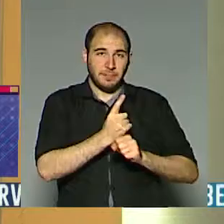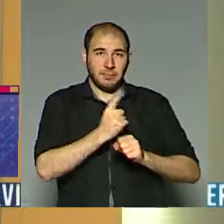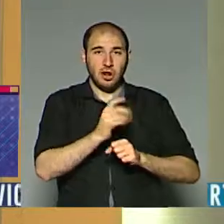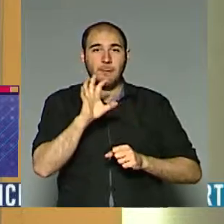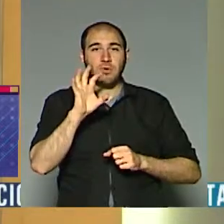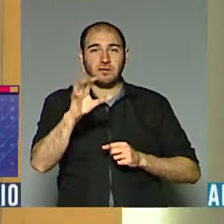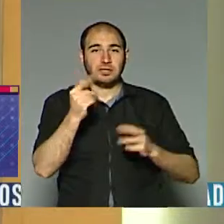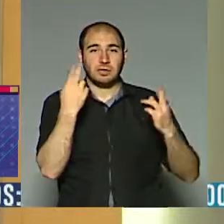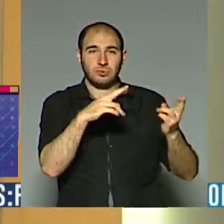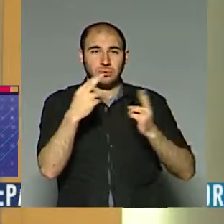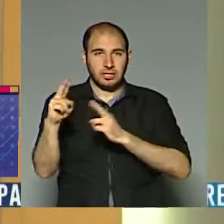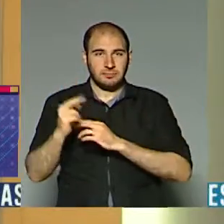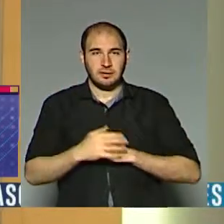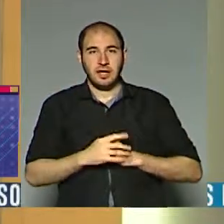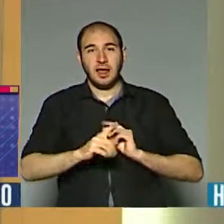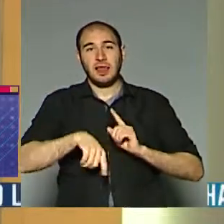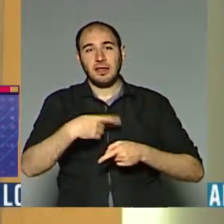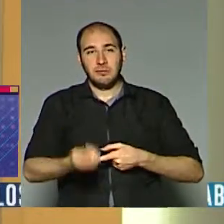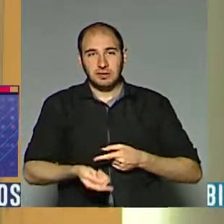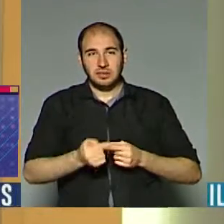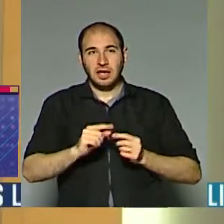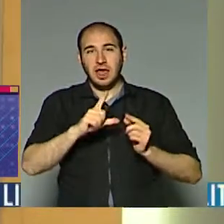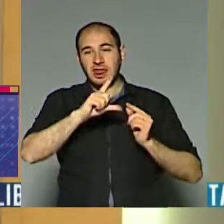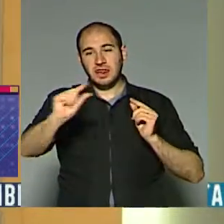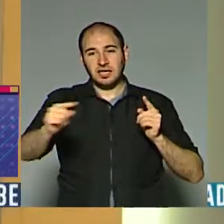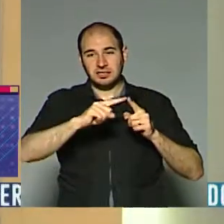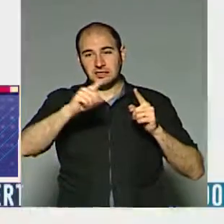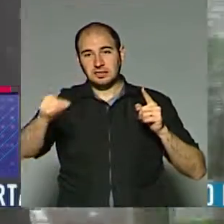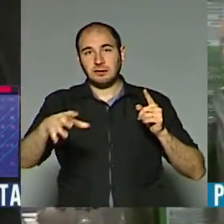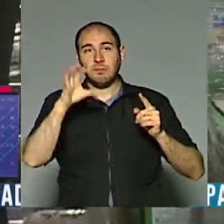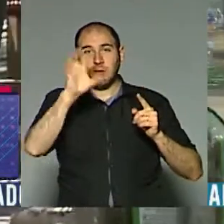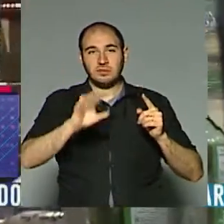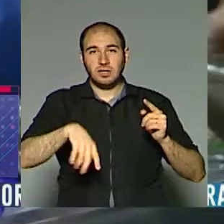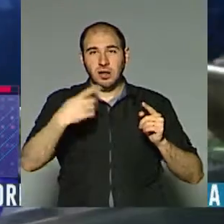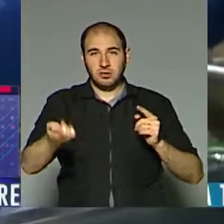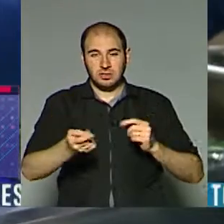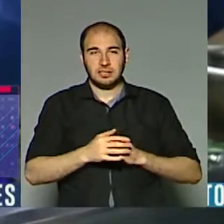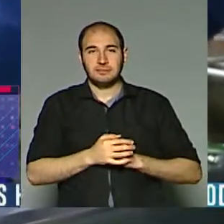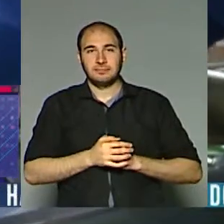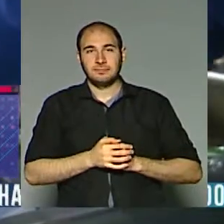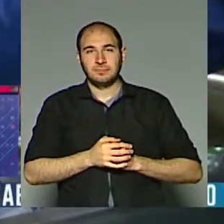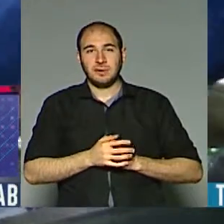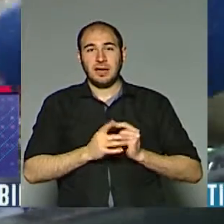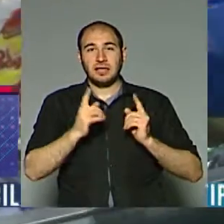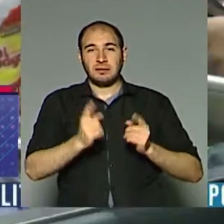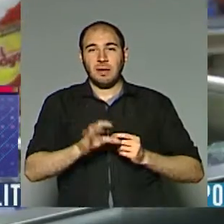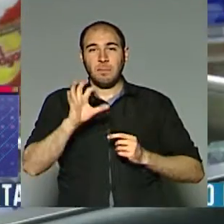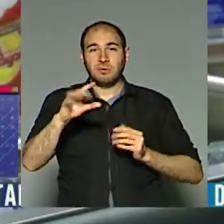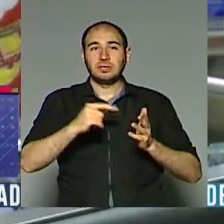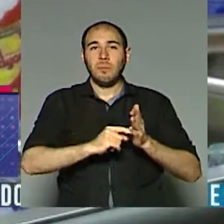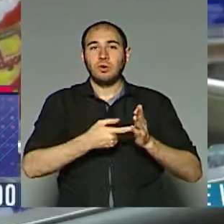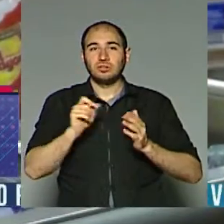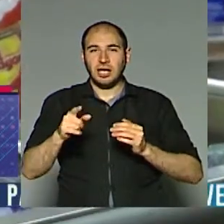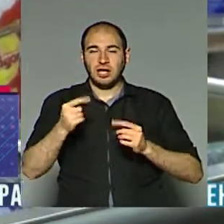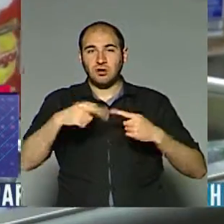es una provincia turística y después tiene una distancia considerable al resto de las provincias y fundamentalmente a lo que es la provincia de Buenos